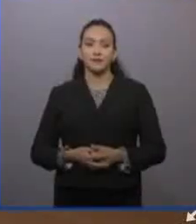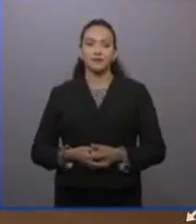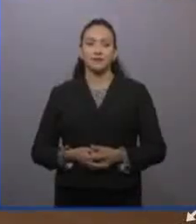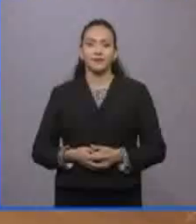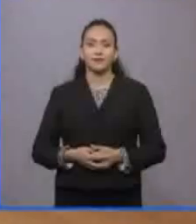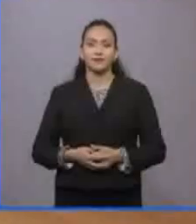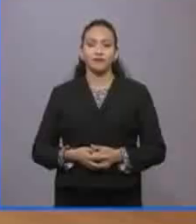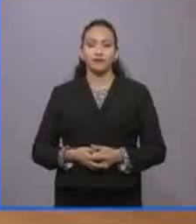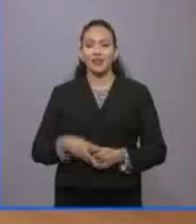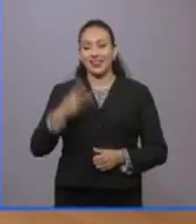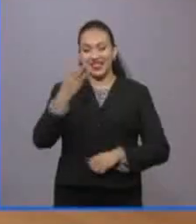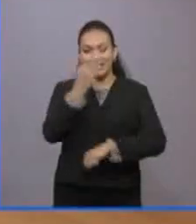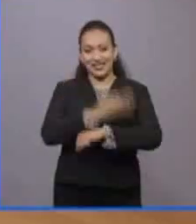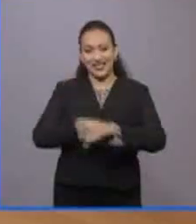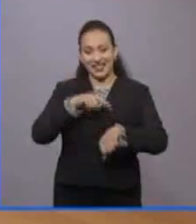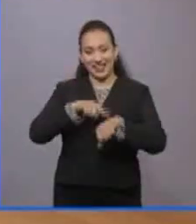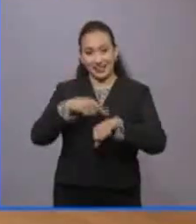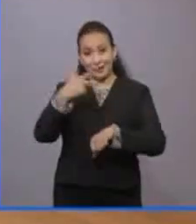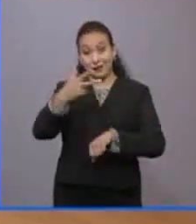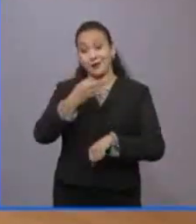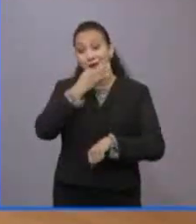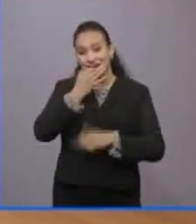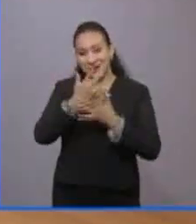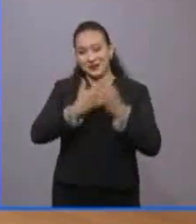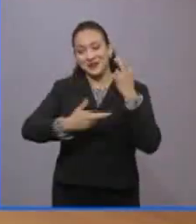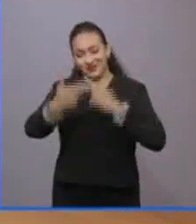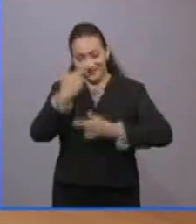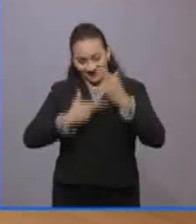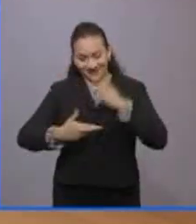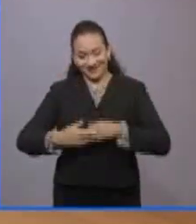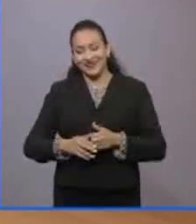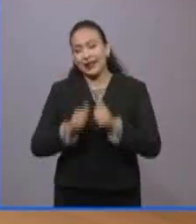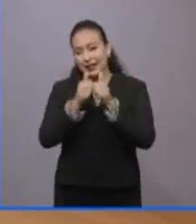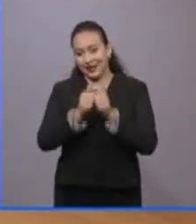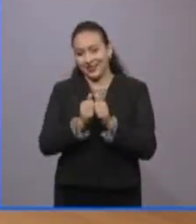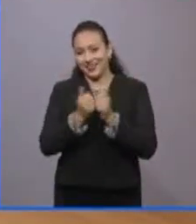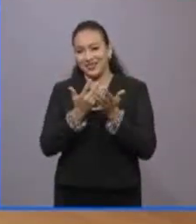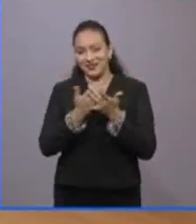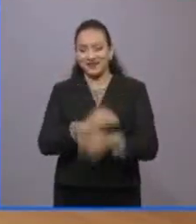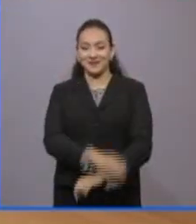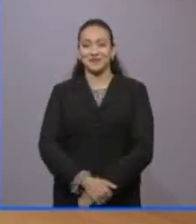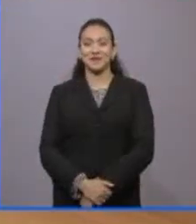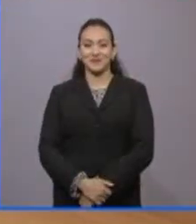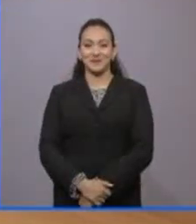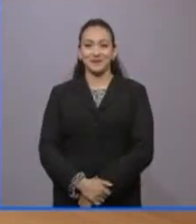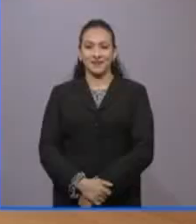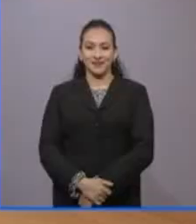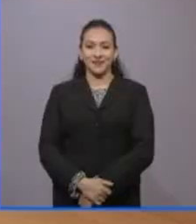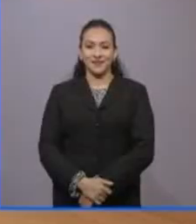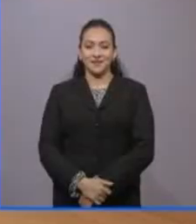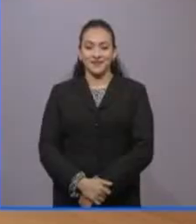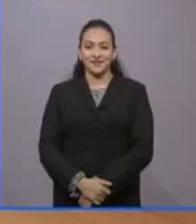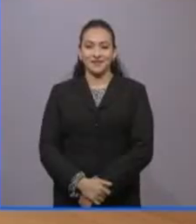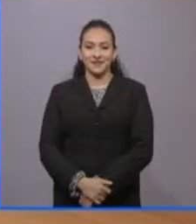3 de la tarde con 18 minutos, momento de hacer una nueva pausa, pero regresamos a corte informativo.